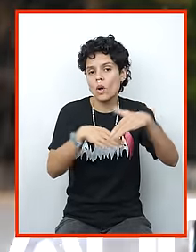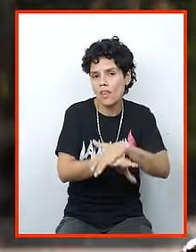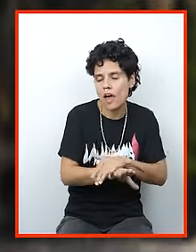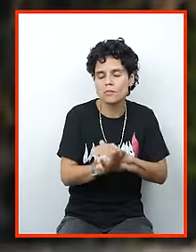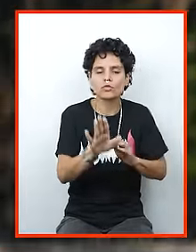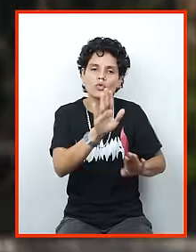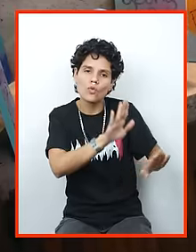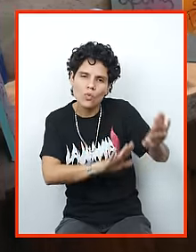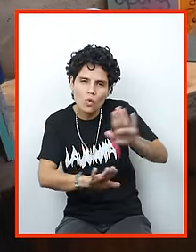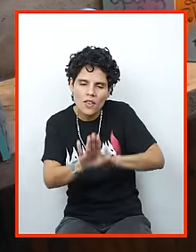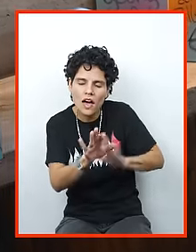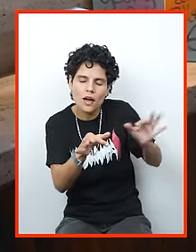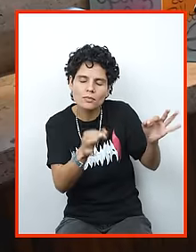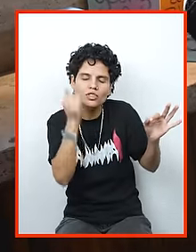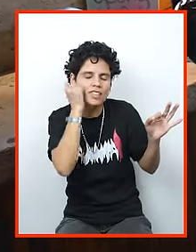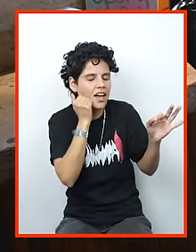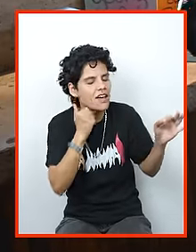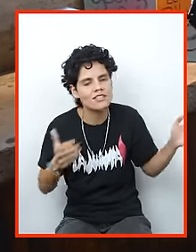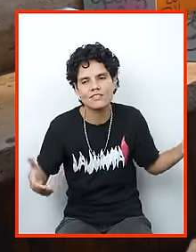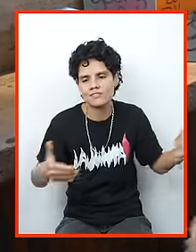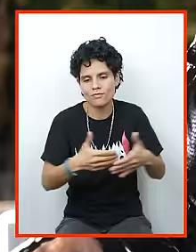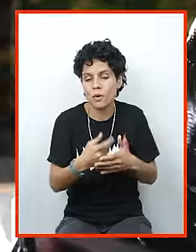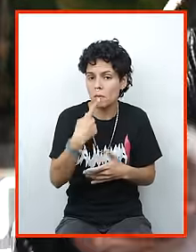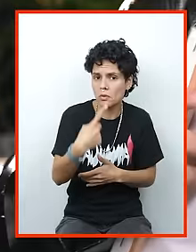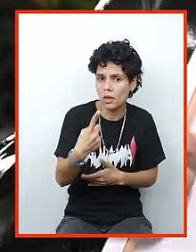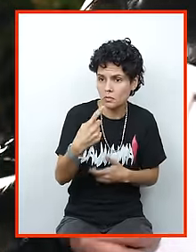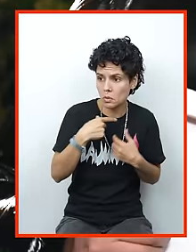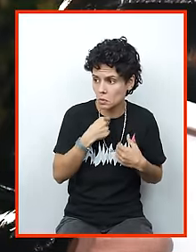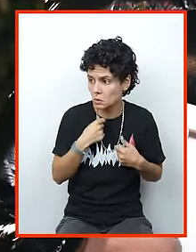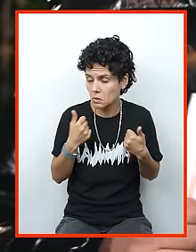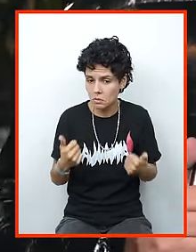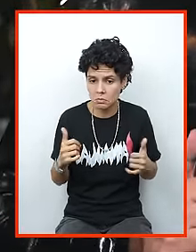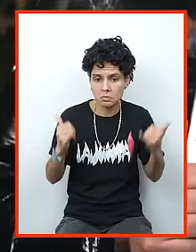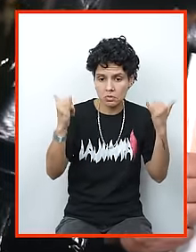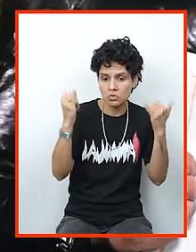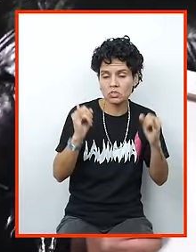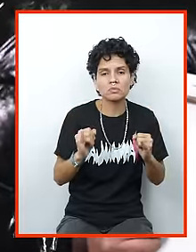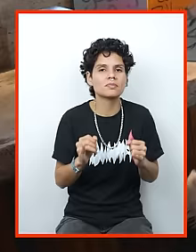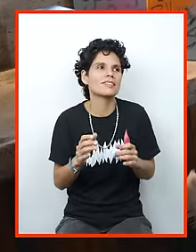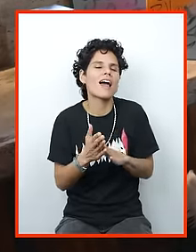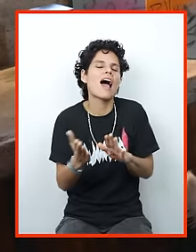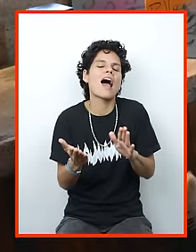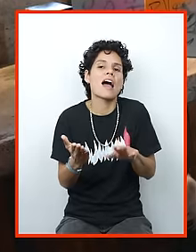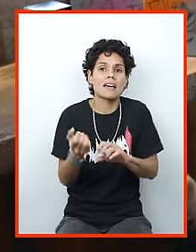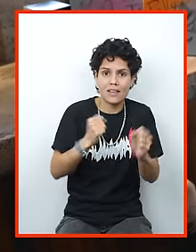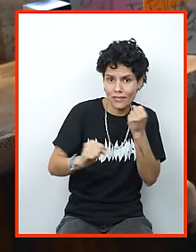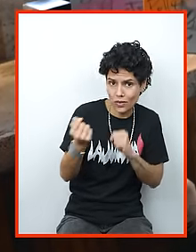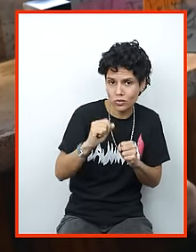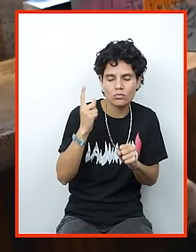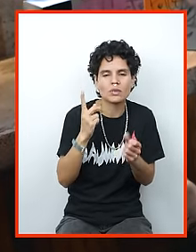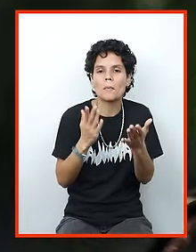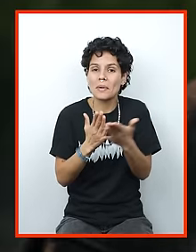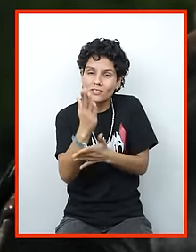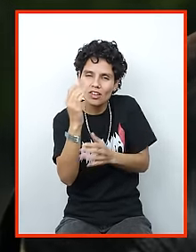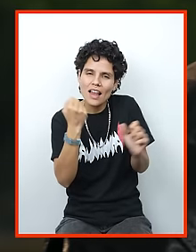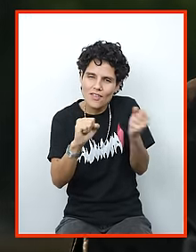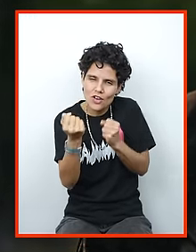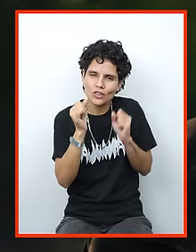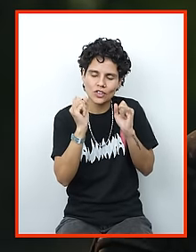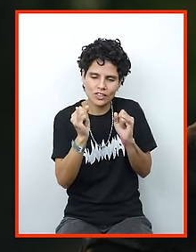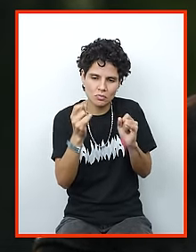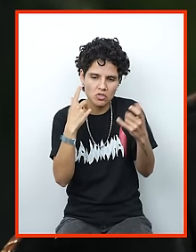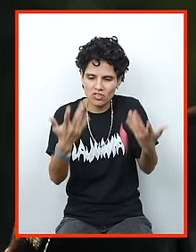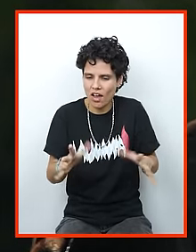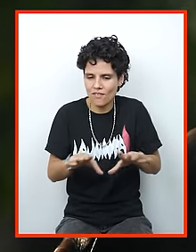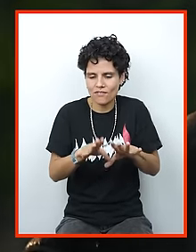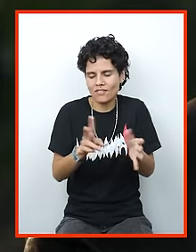vamos a cuidar y a tener con mucho cariño, ¿eh? ¿Te ha gustado estar acá? ¿Estaba nervioso? O sea, al principio estaba nervioso, pero ya después me solté, así que...